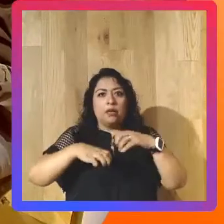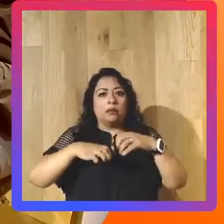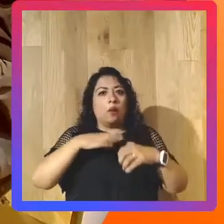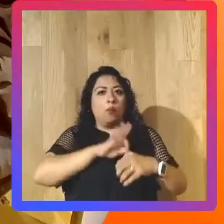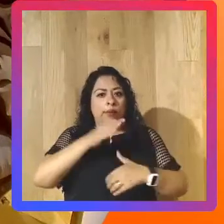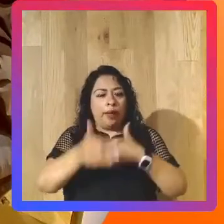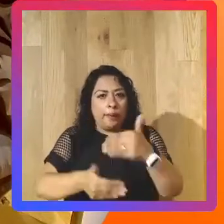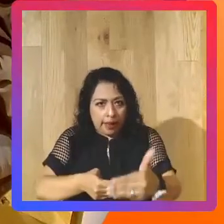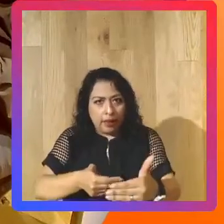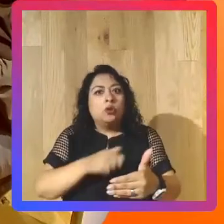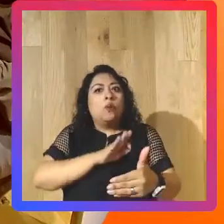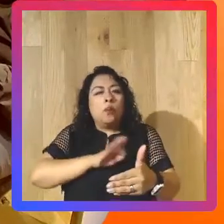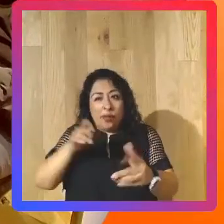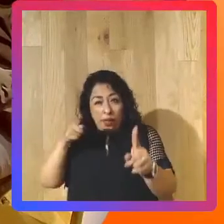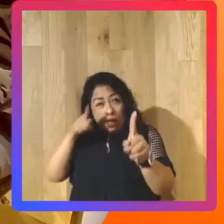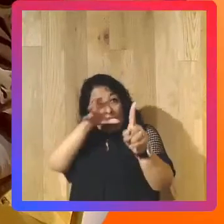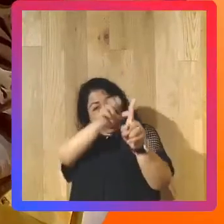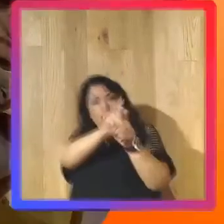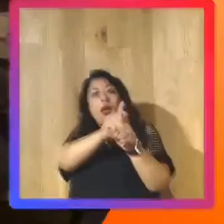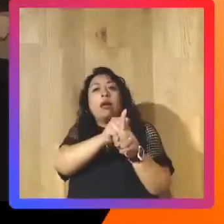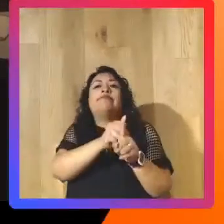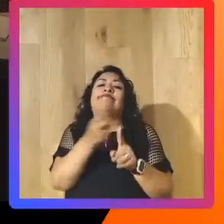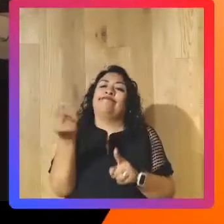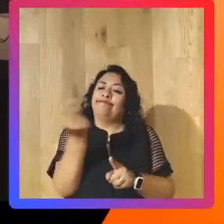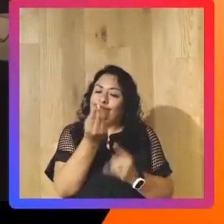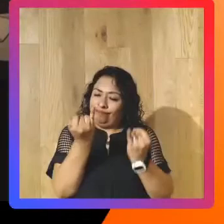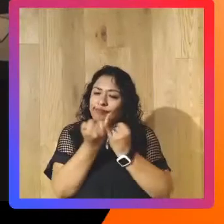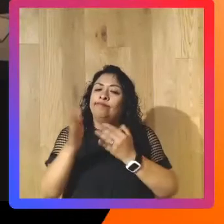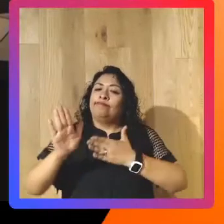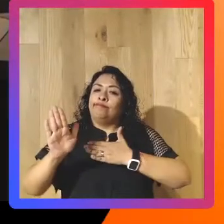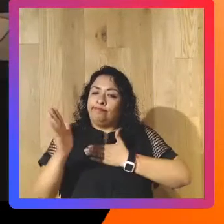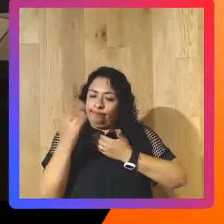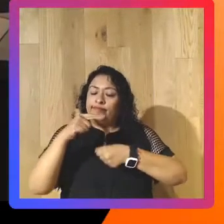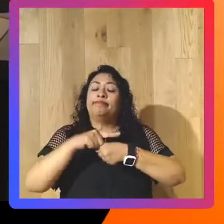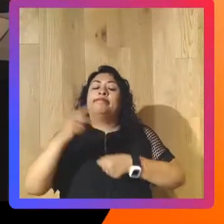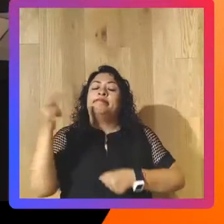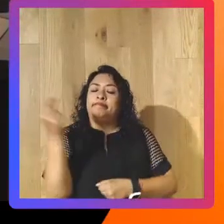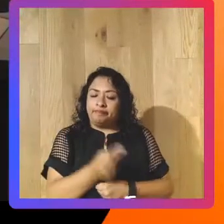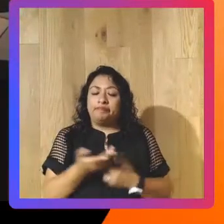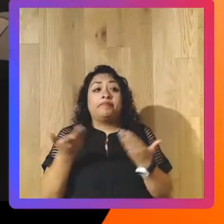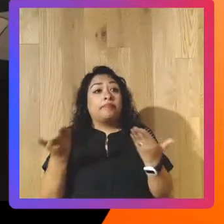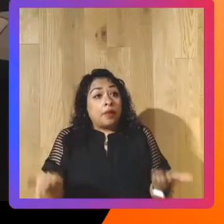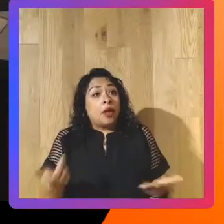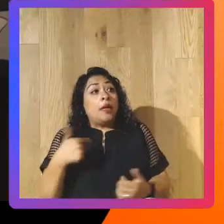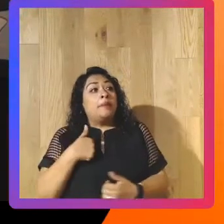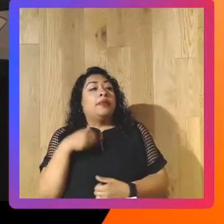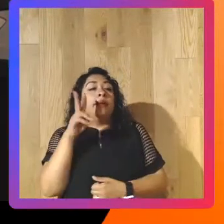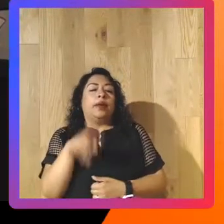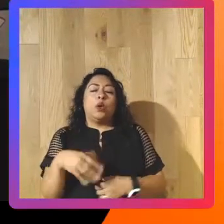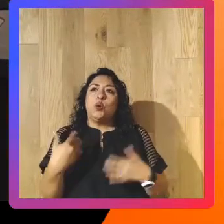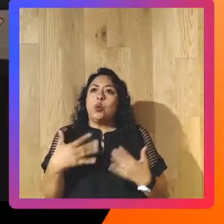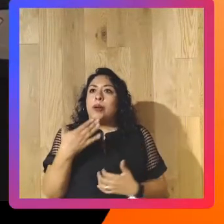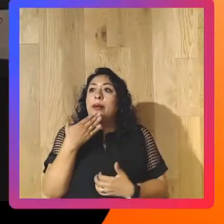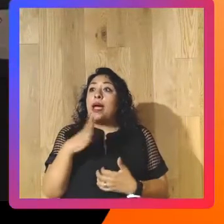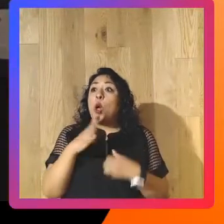avancen y podamos lograr el objetivo que nos mueve, necesitamos también un compromiso social. Y para ello me complace tener la